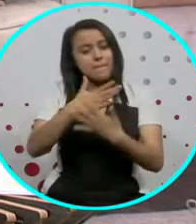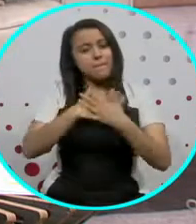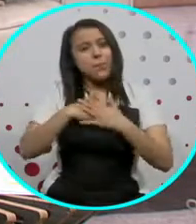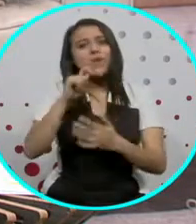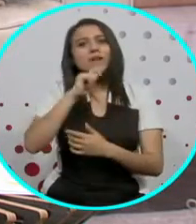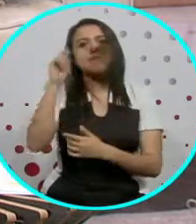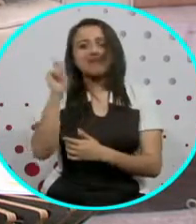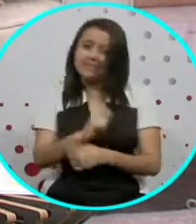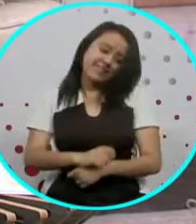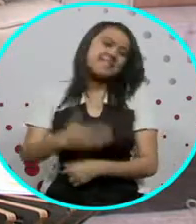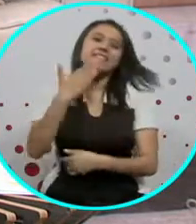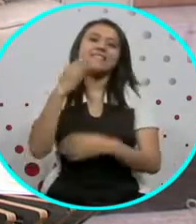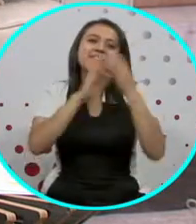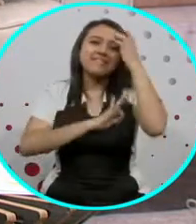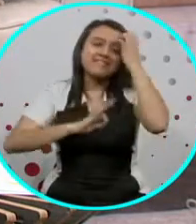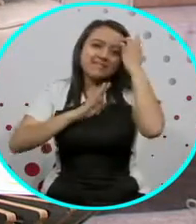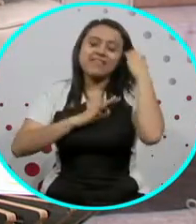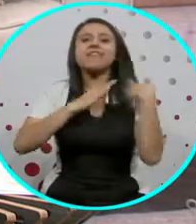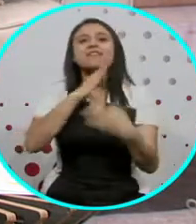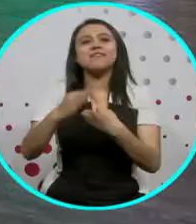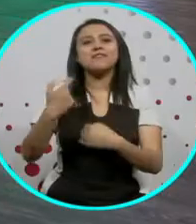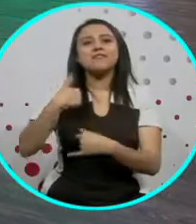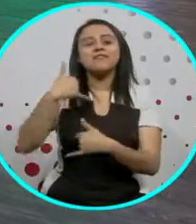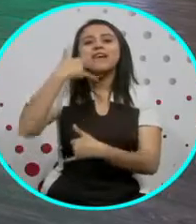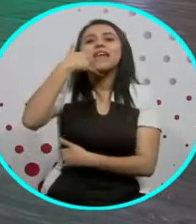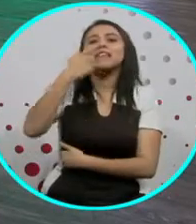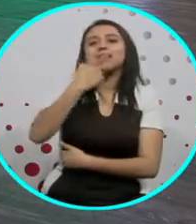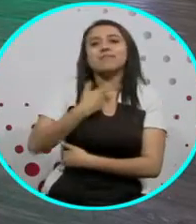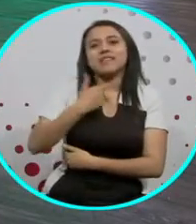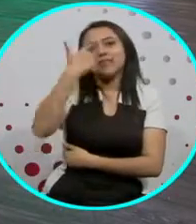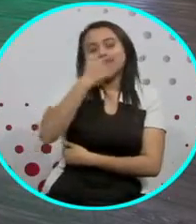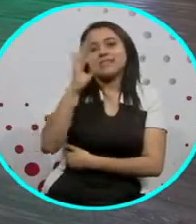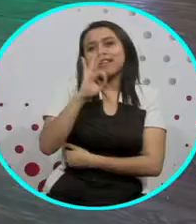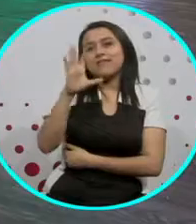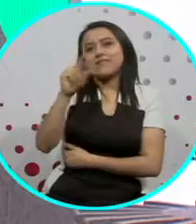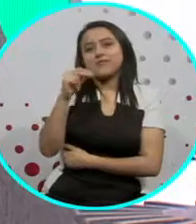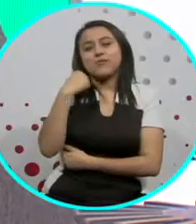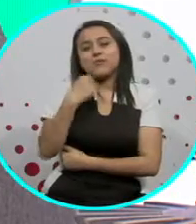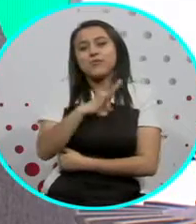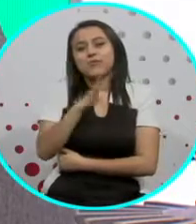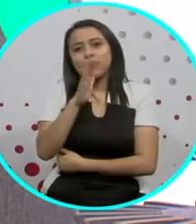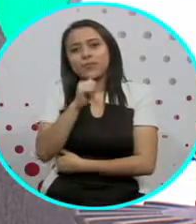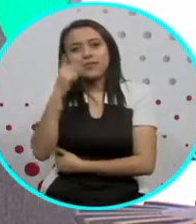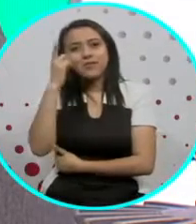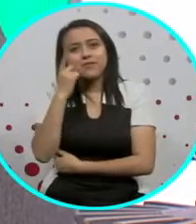Amistad. Pues felicitar a todos. Y háblame en la noche si no te dejan dormir en tu casa. Ya. Si tienes problemas,